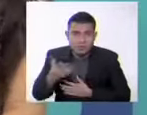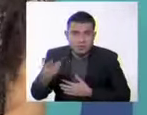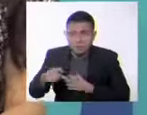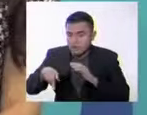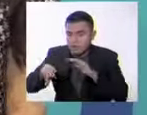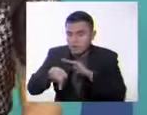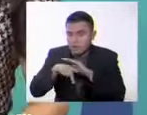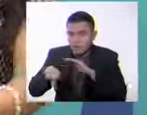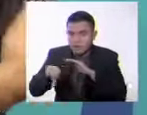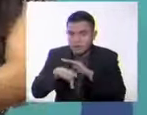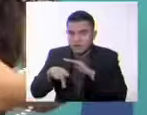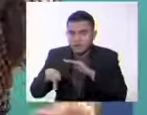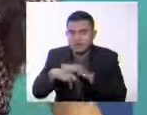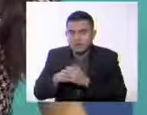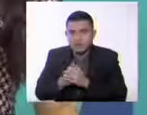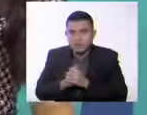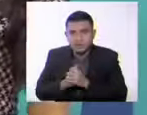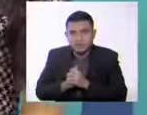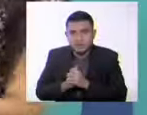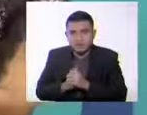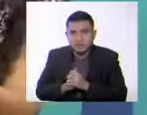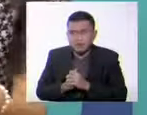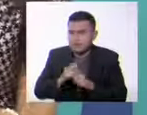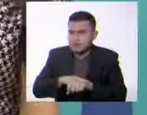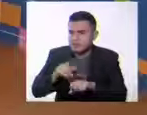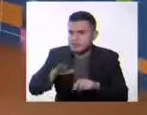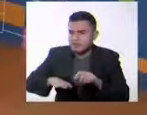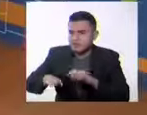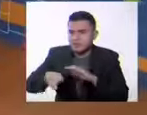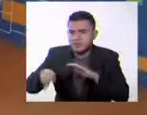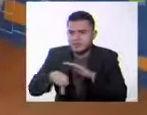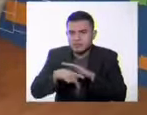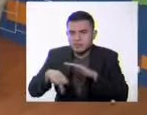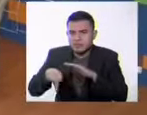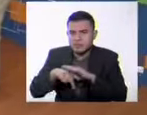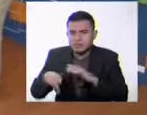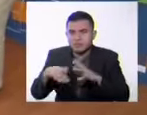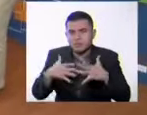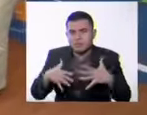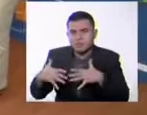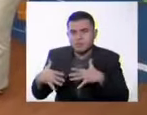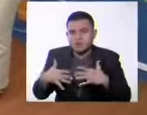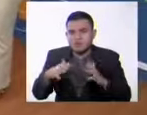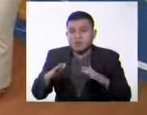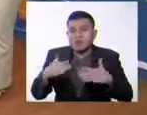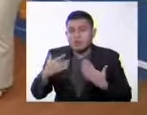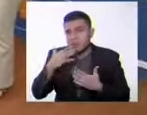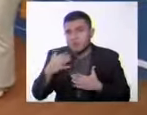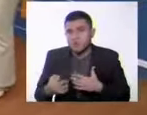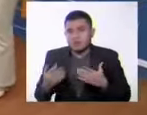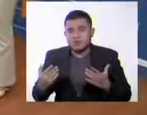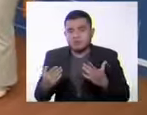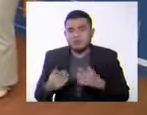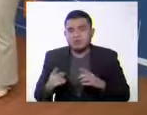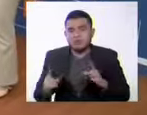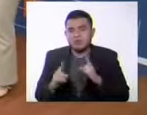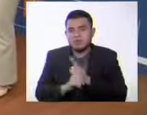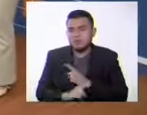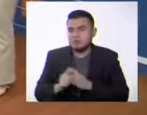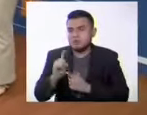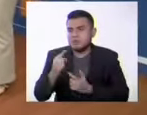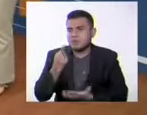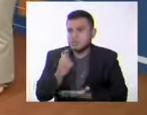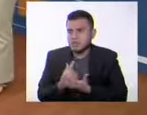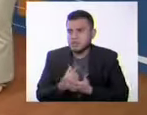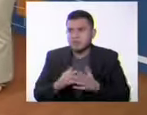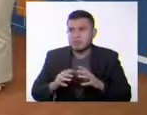parvularia, en el espacio de la parvularia, que hay hasta juegos. Cuando ya pasas a primer grado, que está la cancha súper